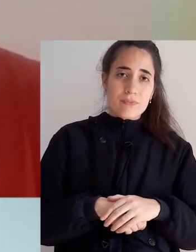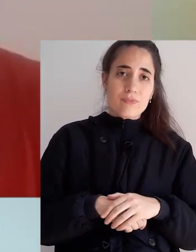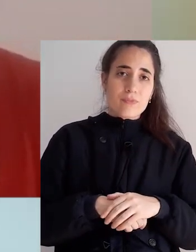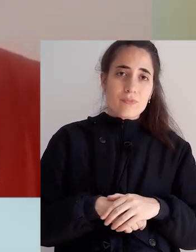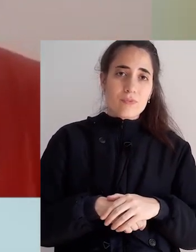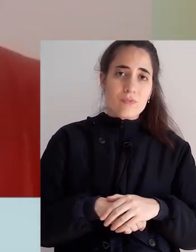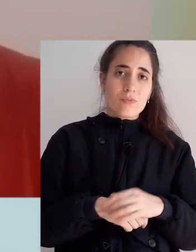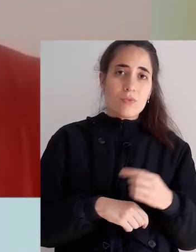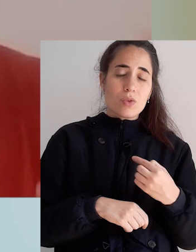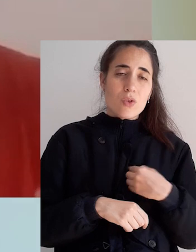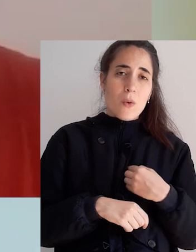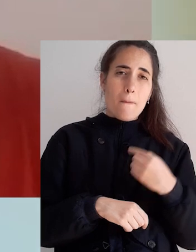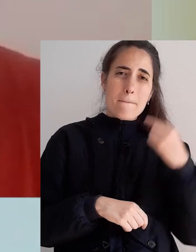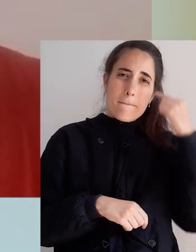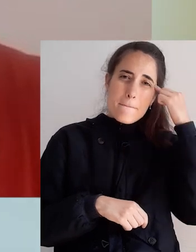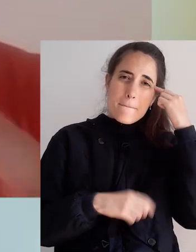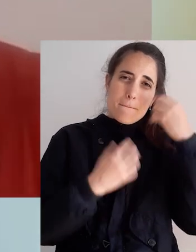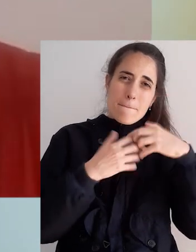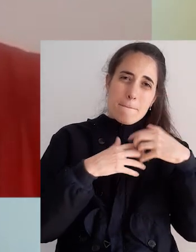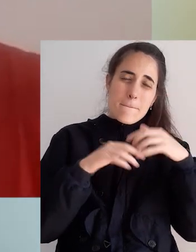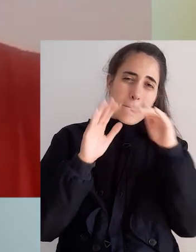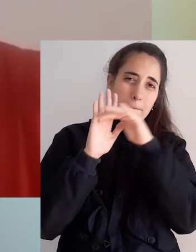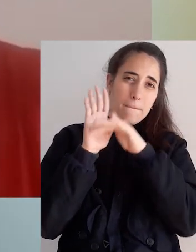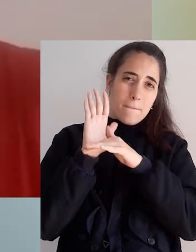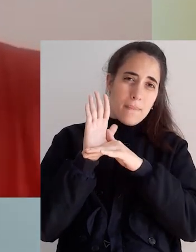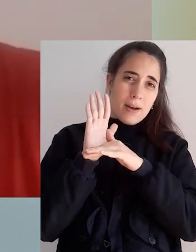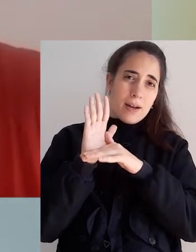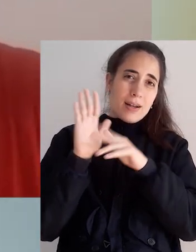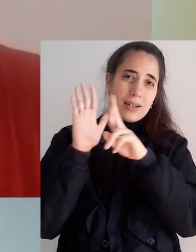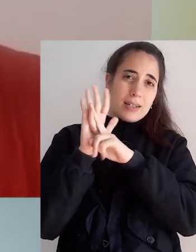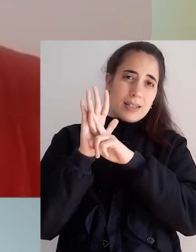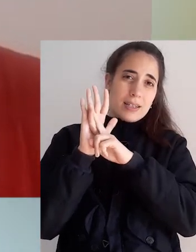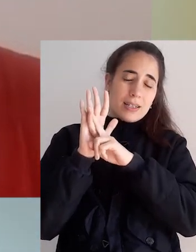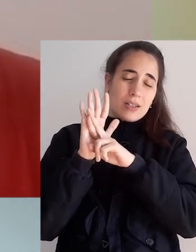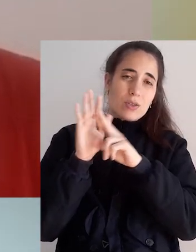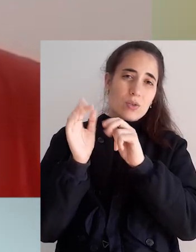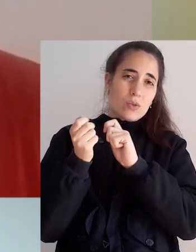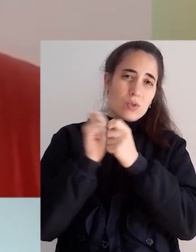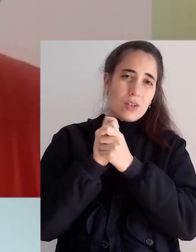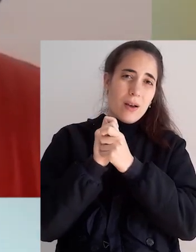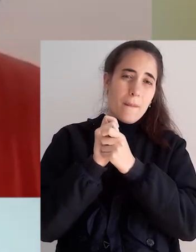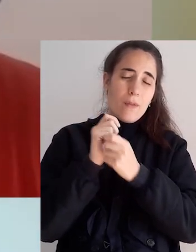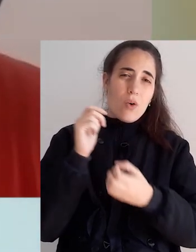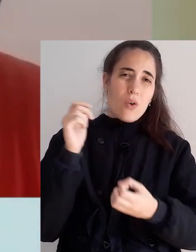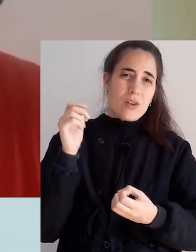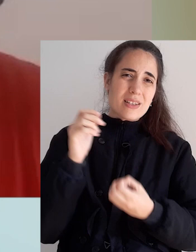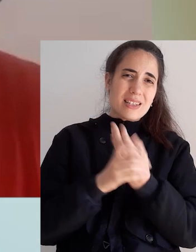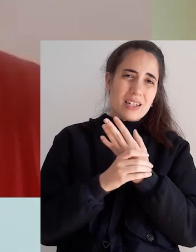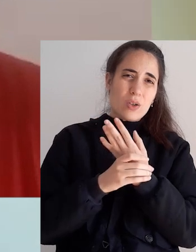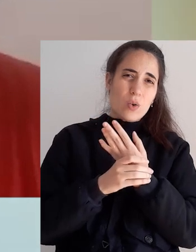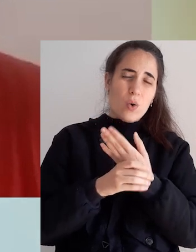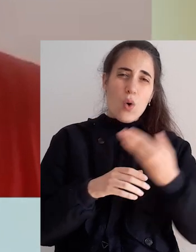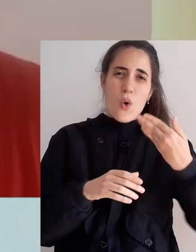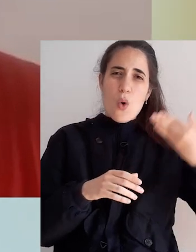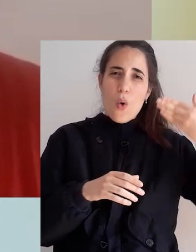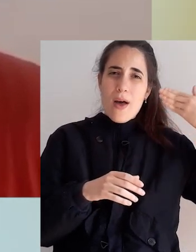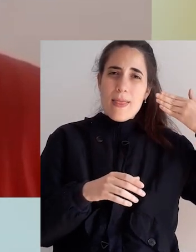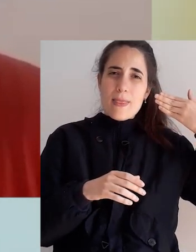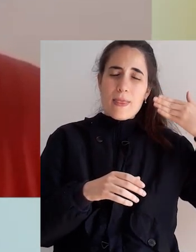sea debatido, aprobado, que pase a senadores, sea aprobado y se transforme en una